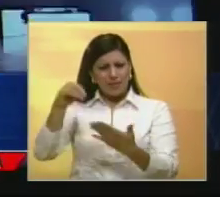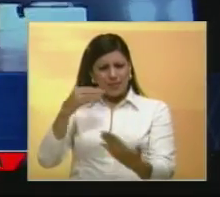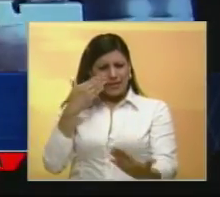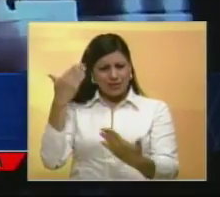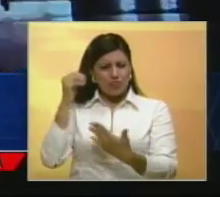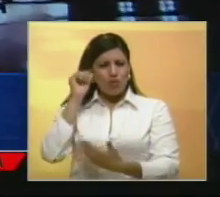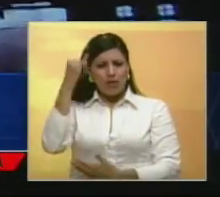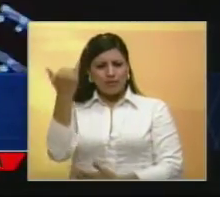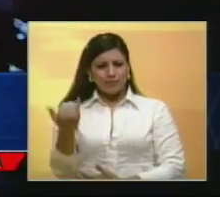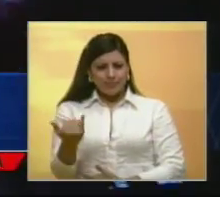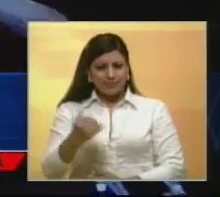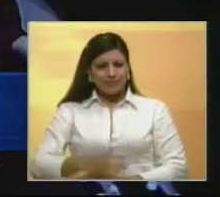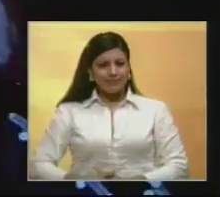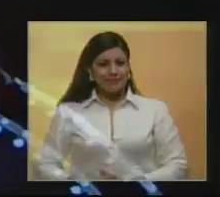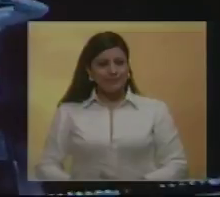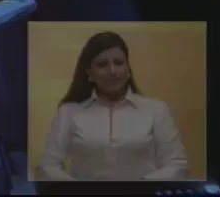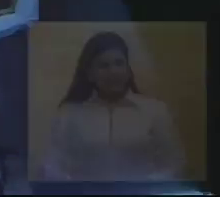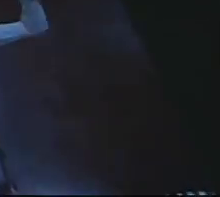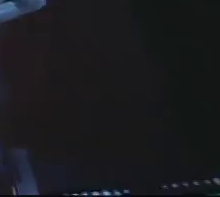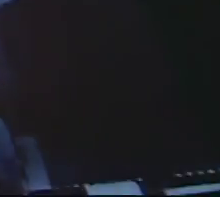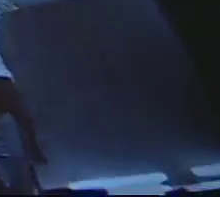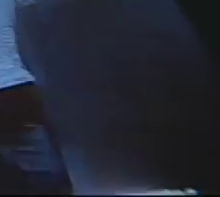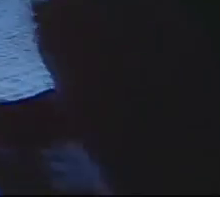con Federica Guzmán.